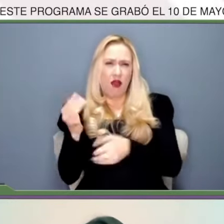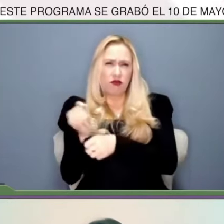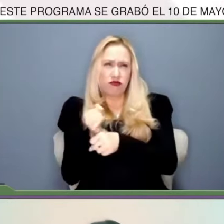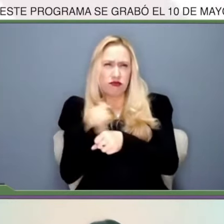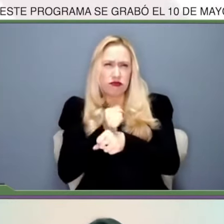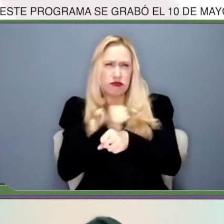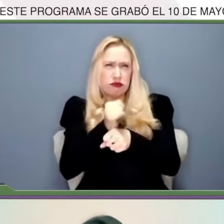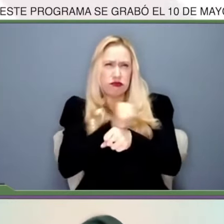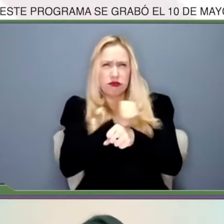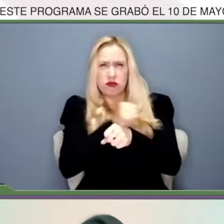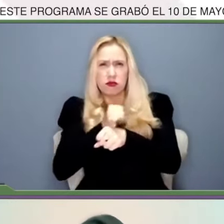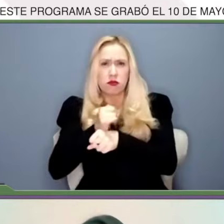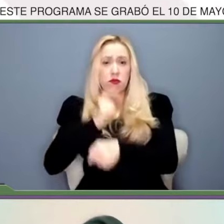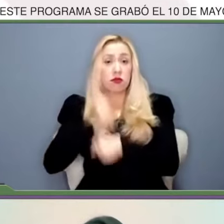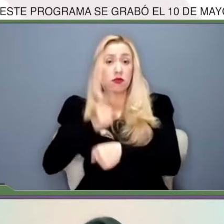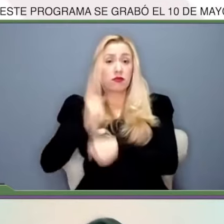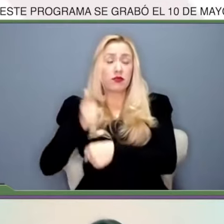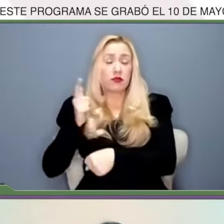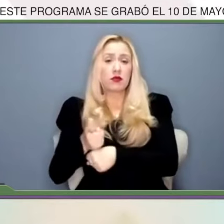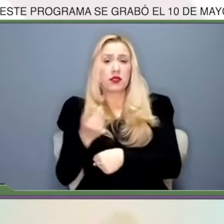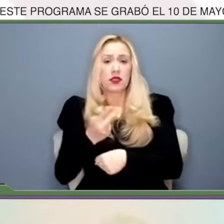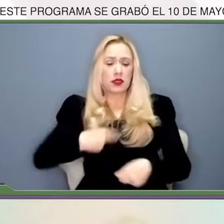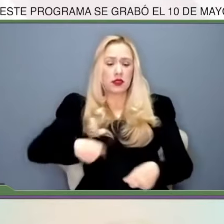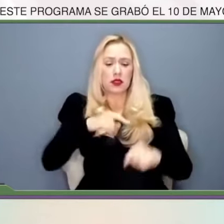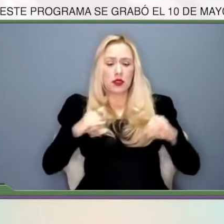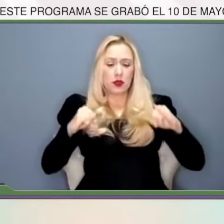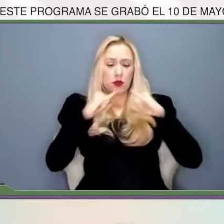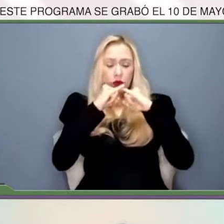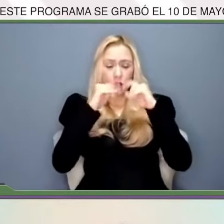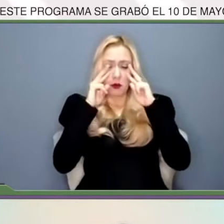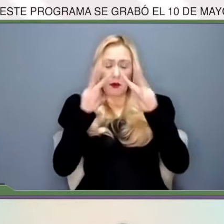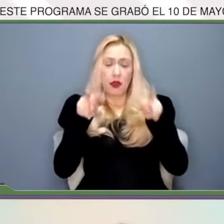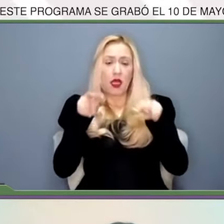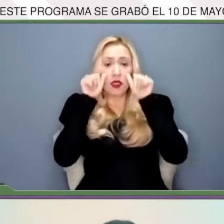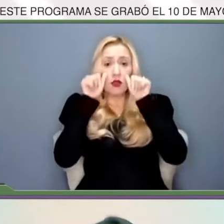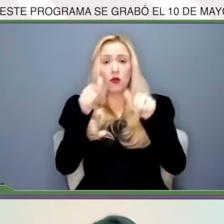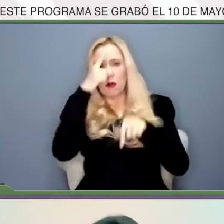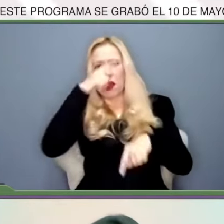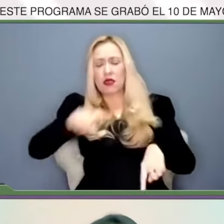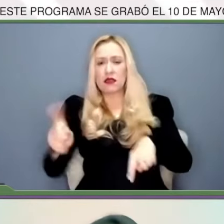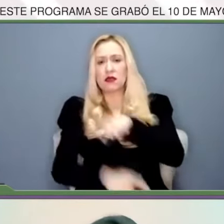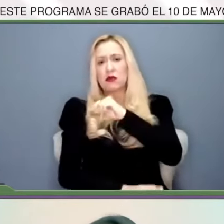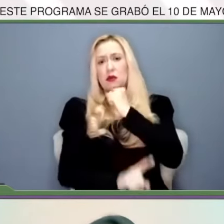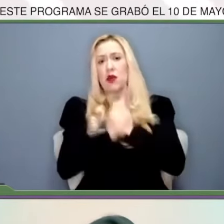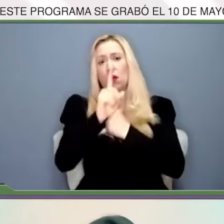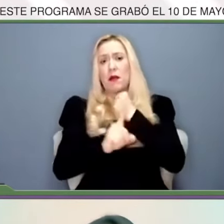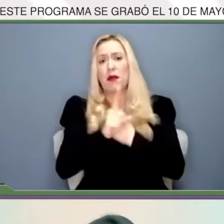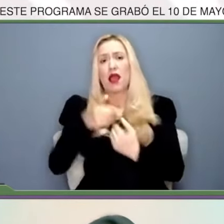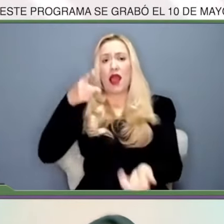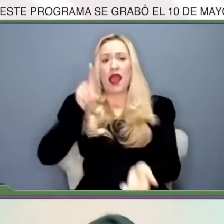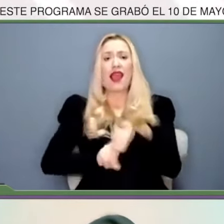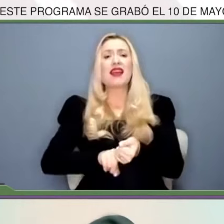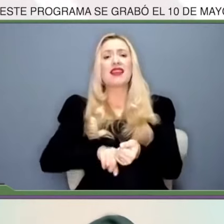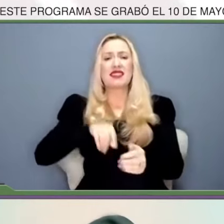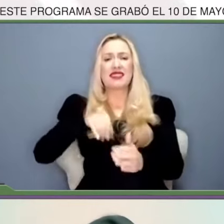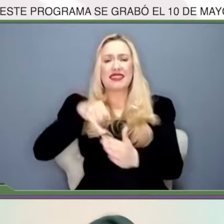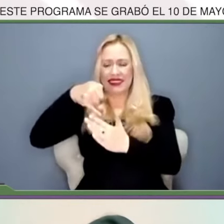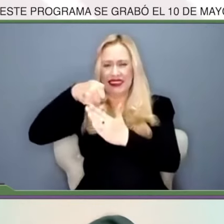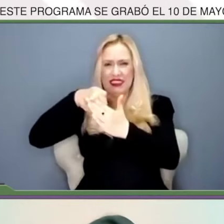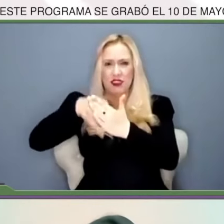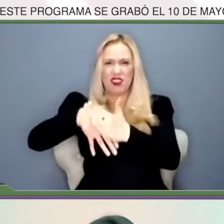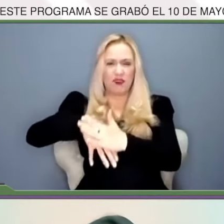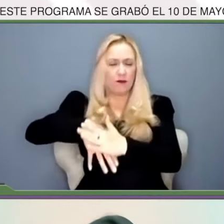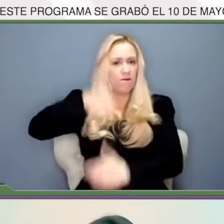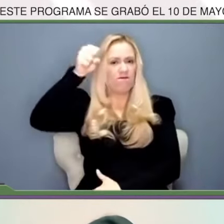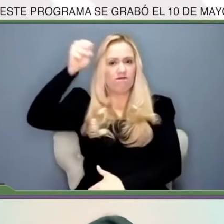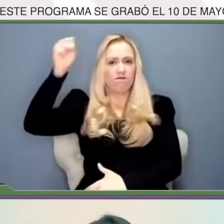las propias autoridades y sobre todo los datos fundamentales para poder atacar el problema desde su raíz. Y el segundo, por supuesto,